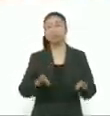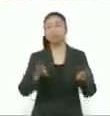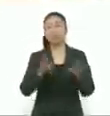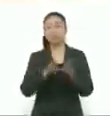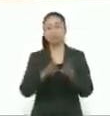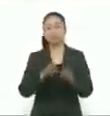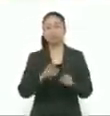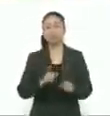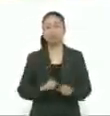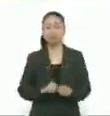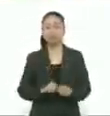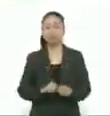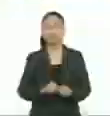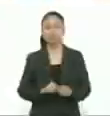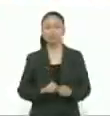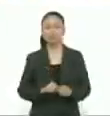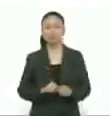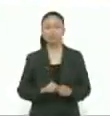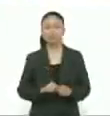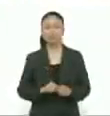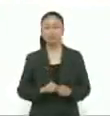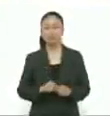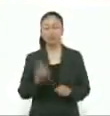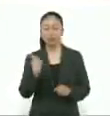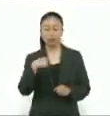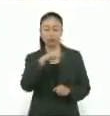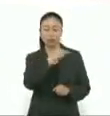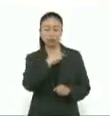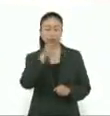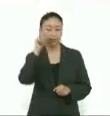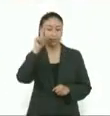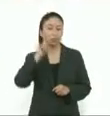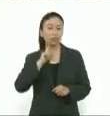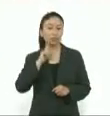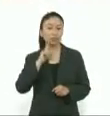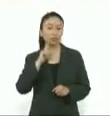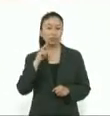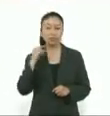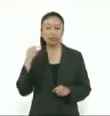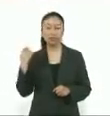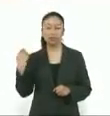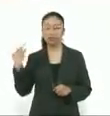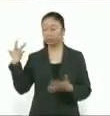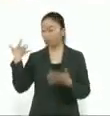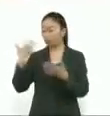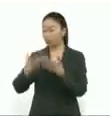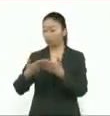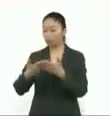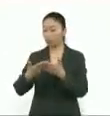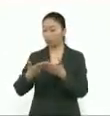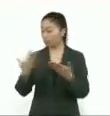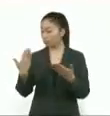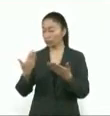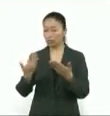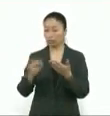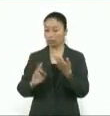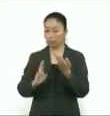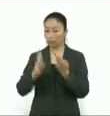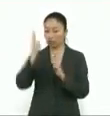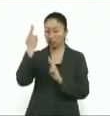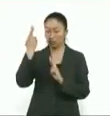momento. Somos las continuadoras de las mujeres que participaron en la